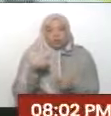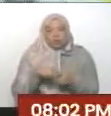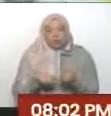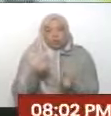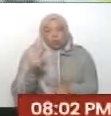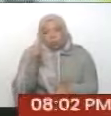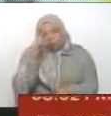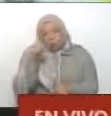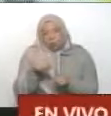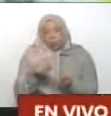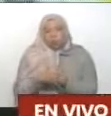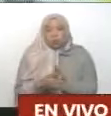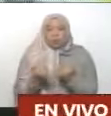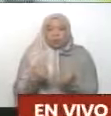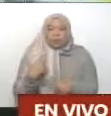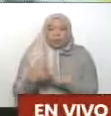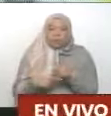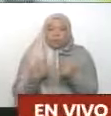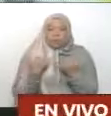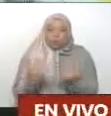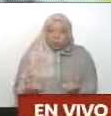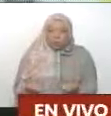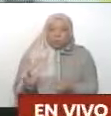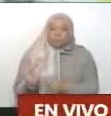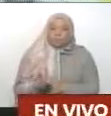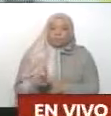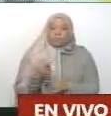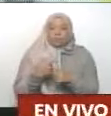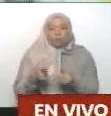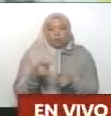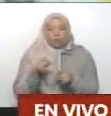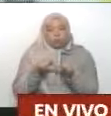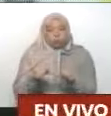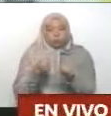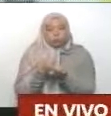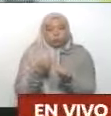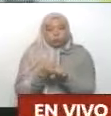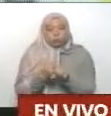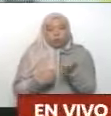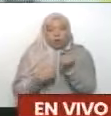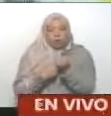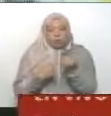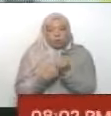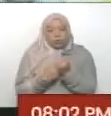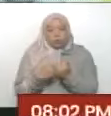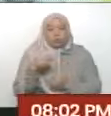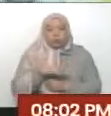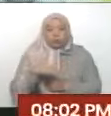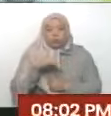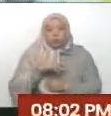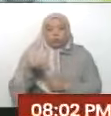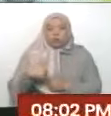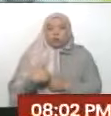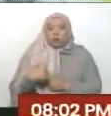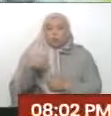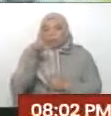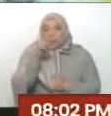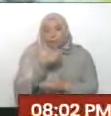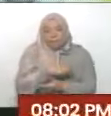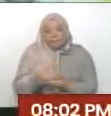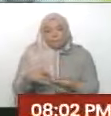lograr de manera progresiva pero sostenida el apoyo para los miles de